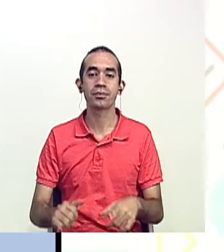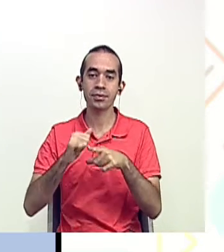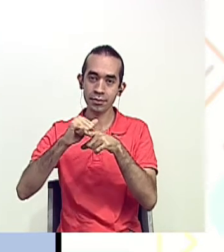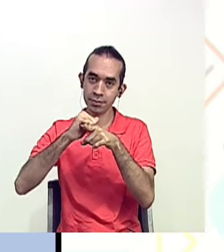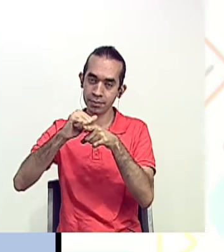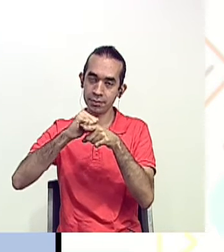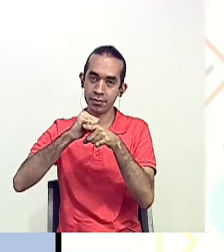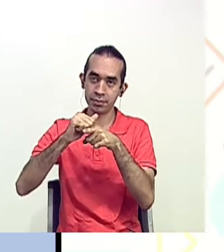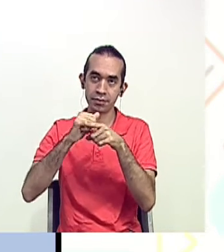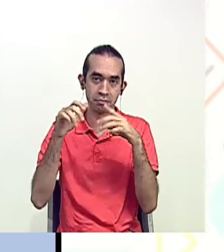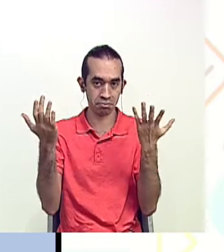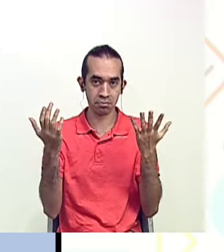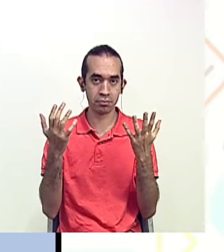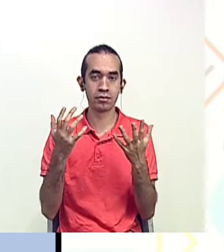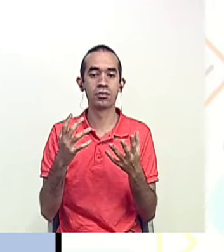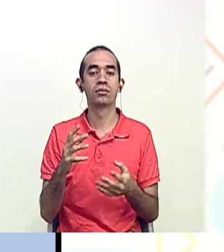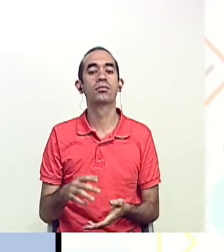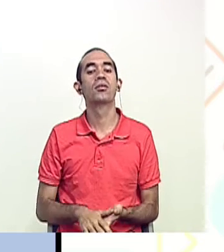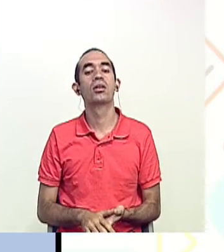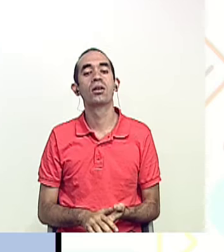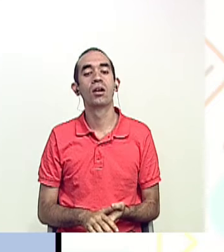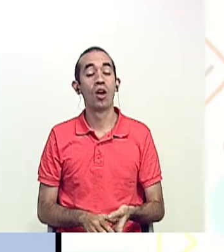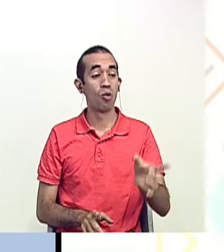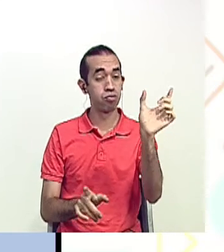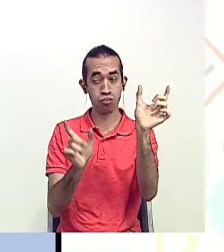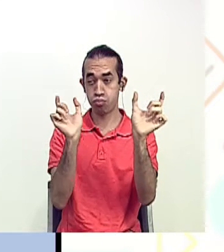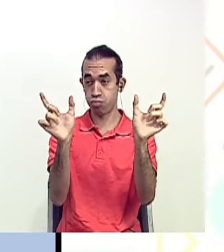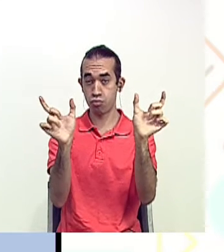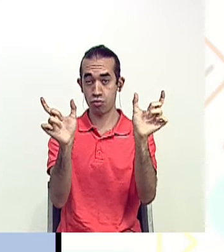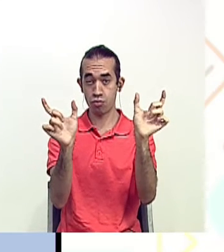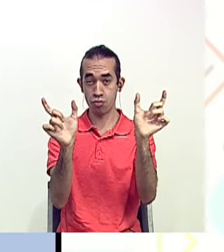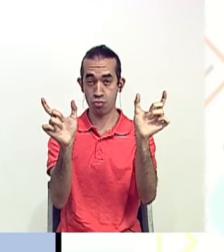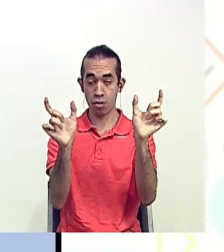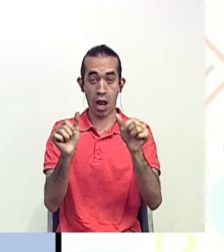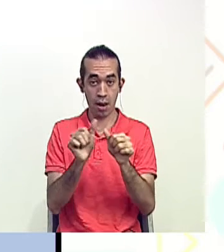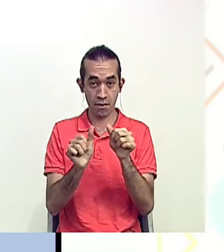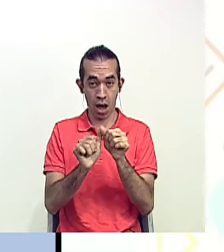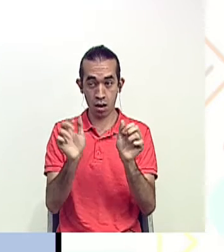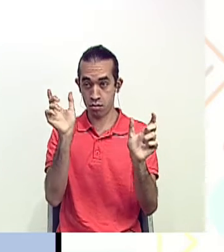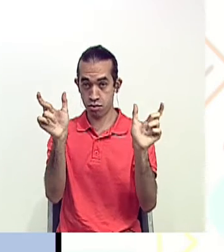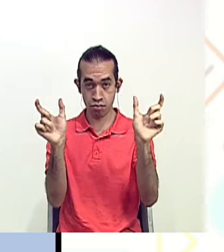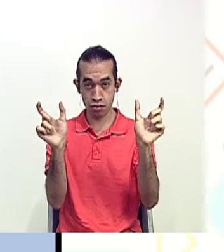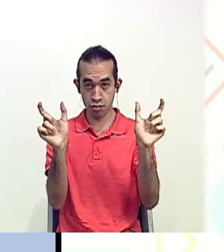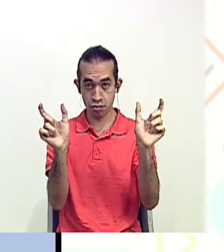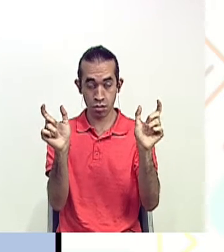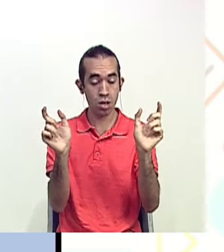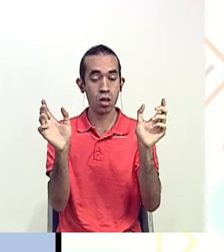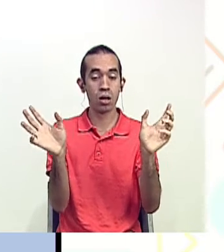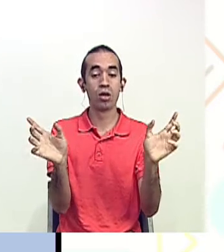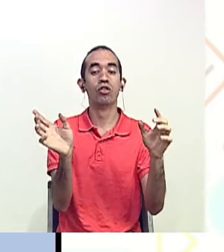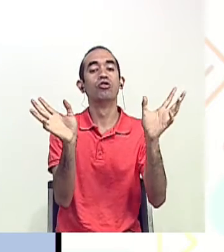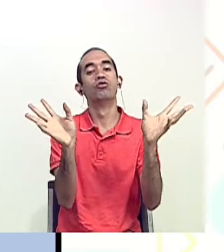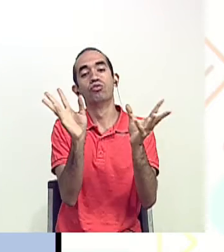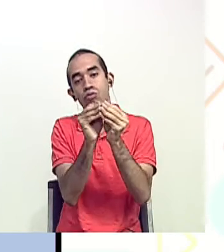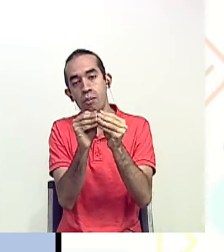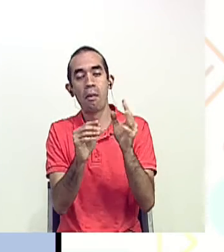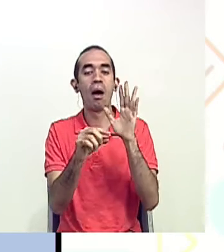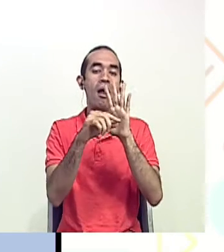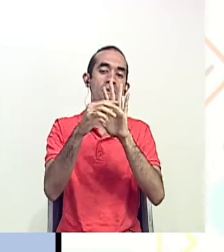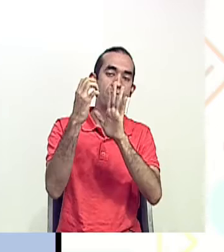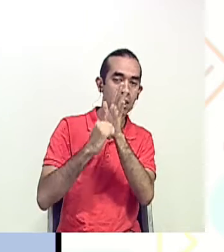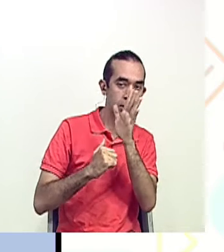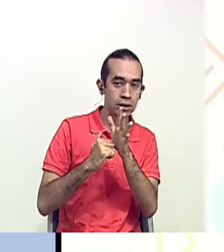Repasaremos también la suma y resta de monomios. Recordemos, cuando sumamos monomios, estos deben